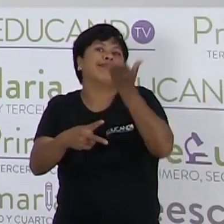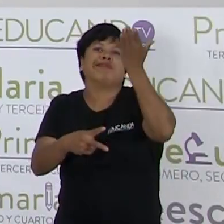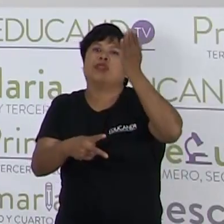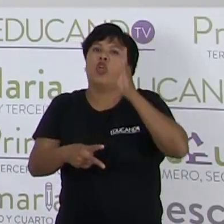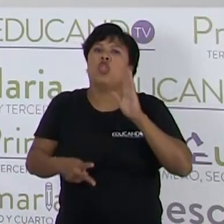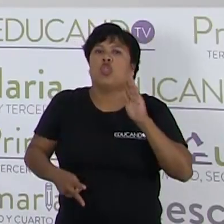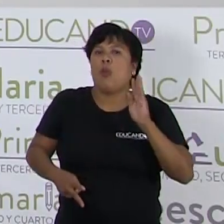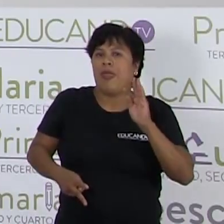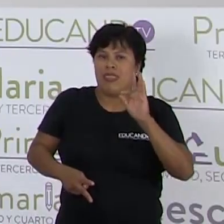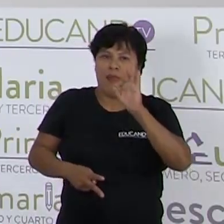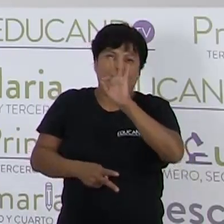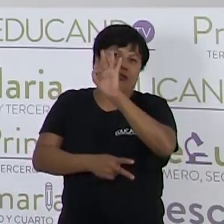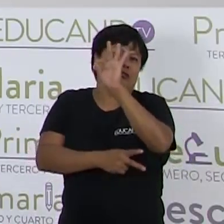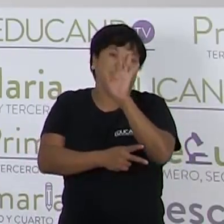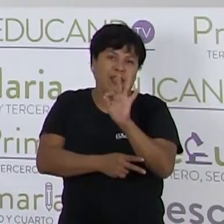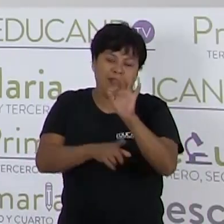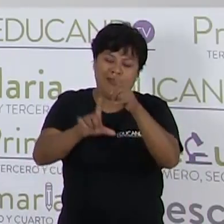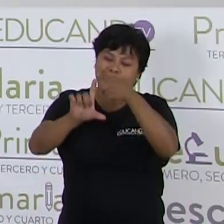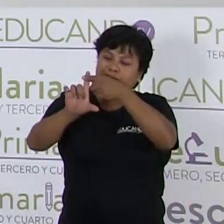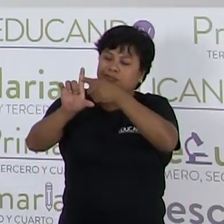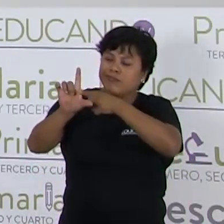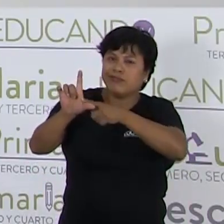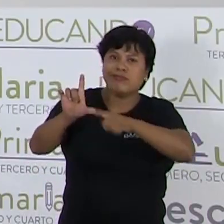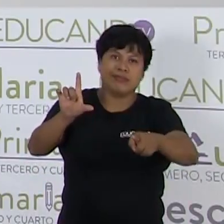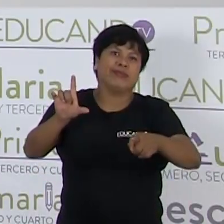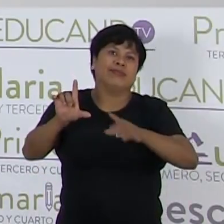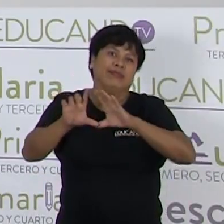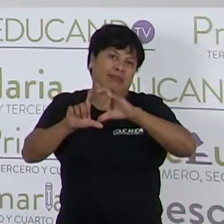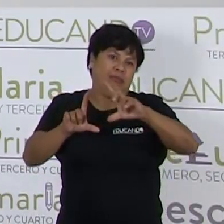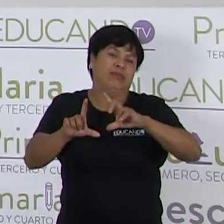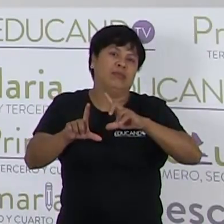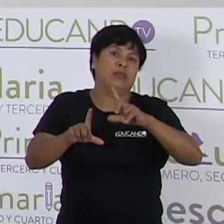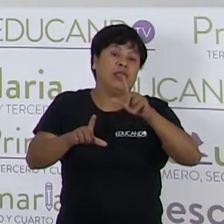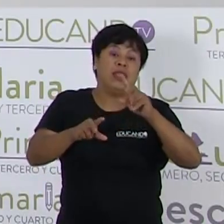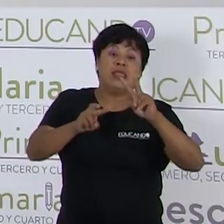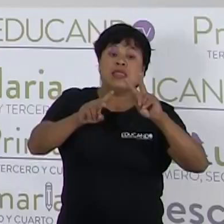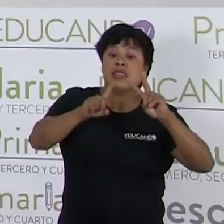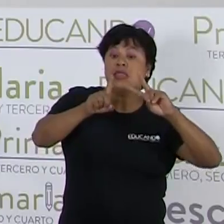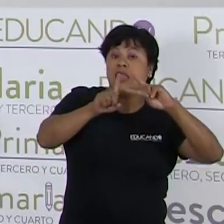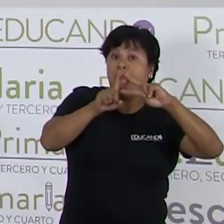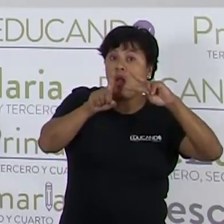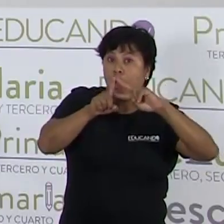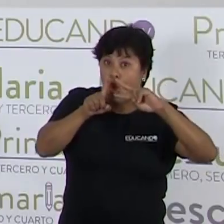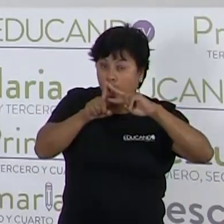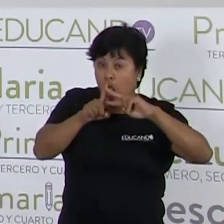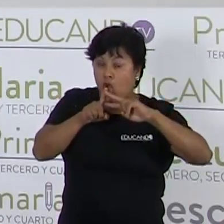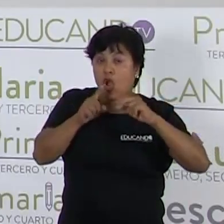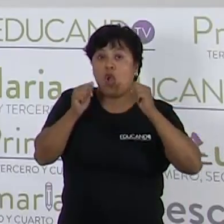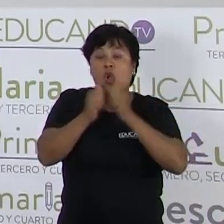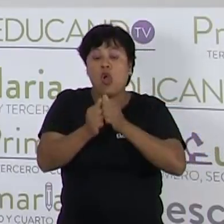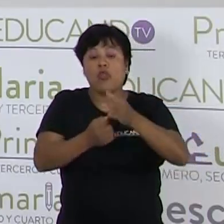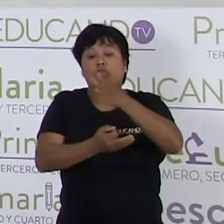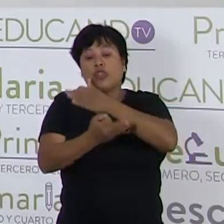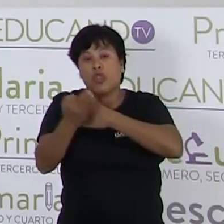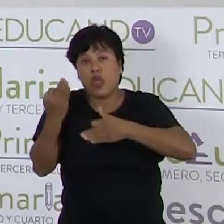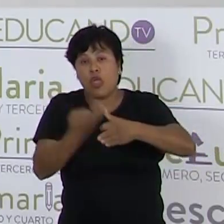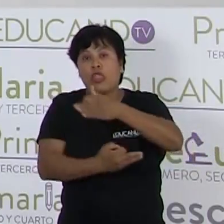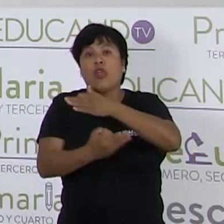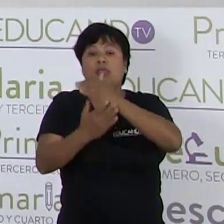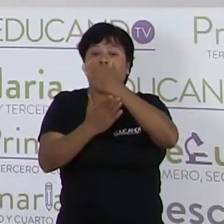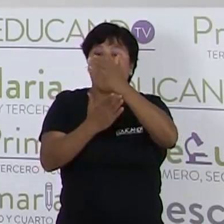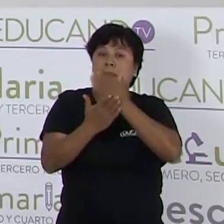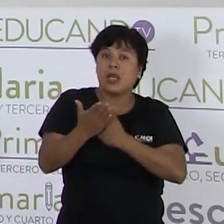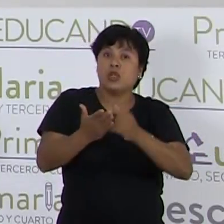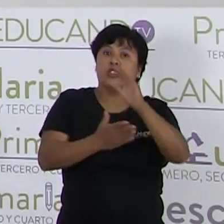90 grados. Ahora, triángulos con todos los ángulos de menos